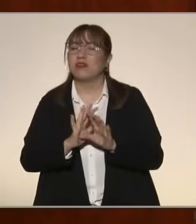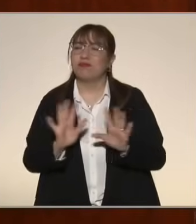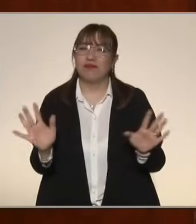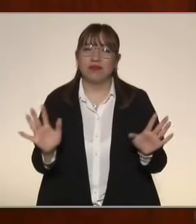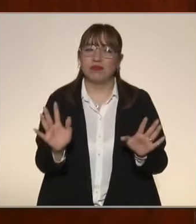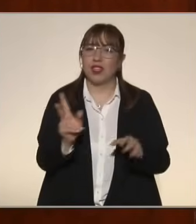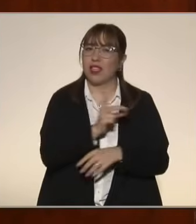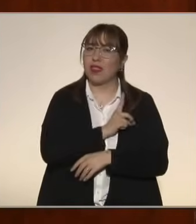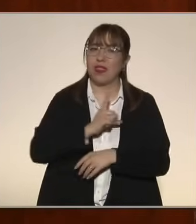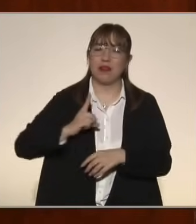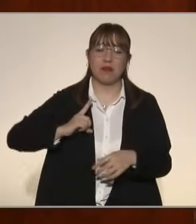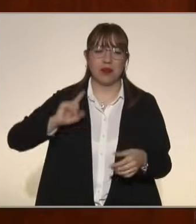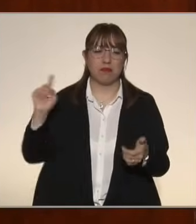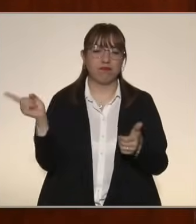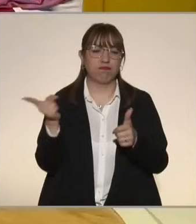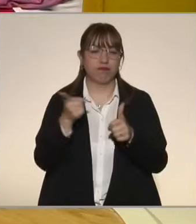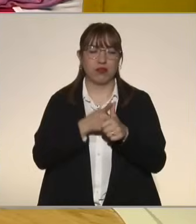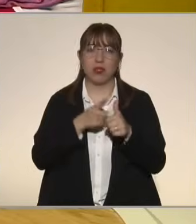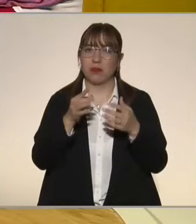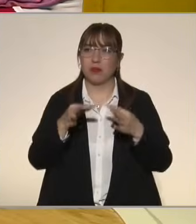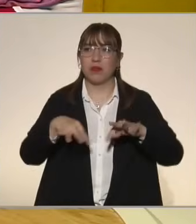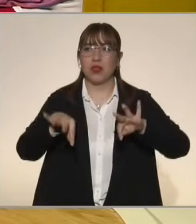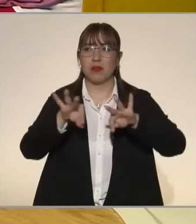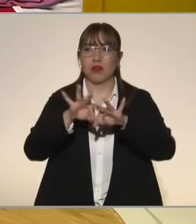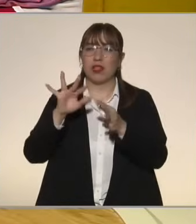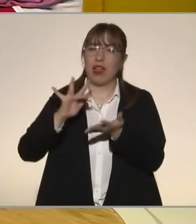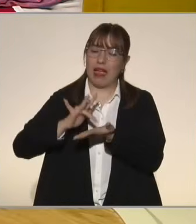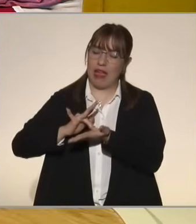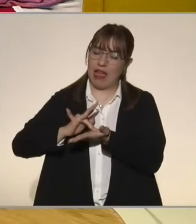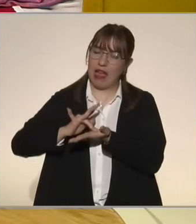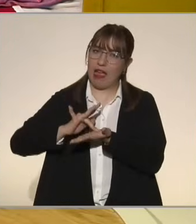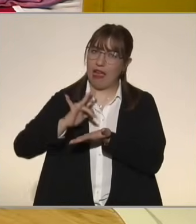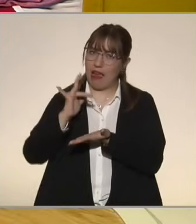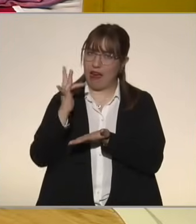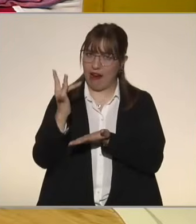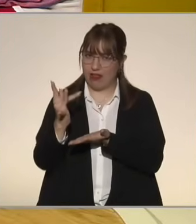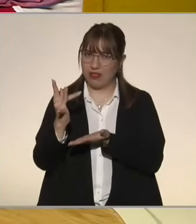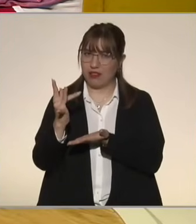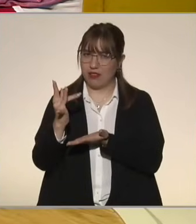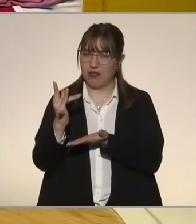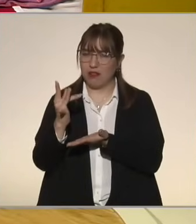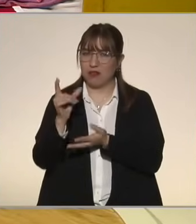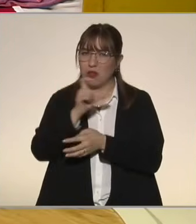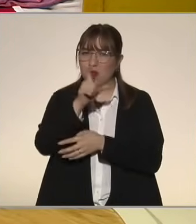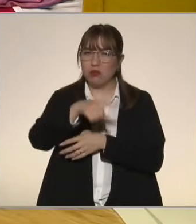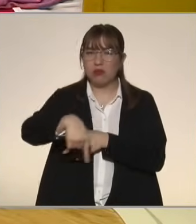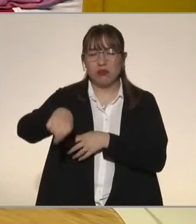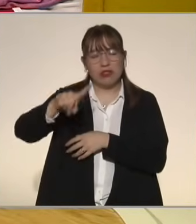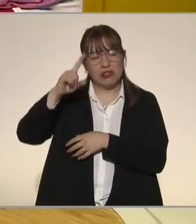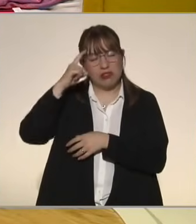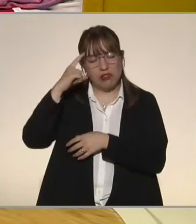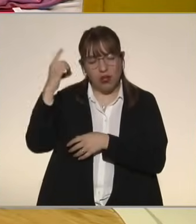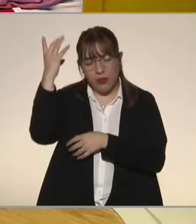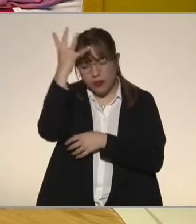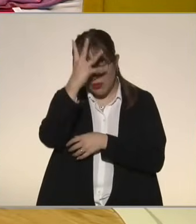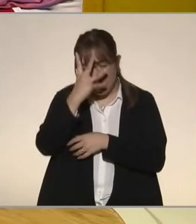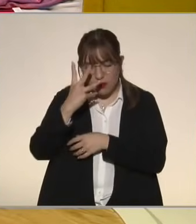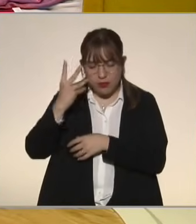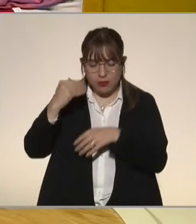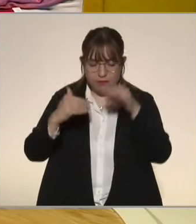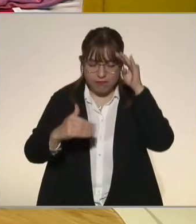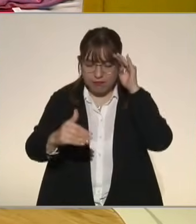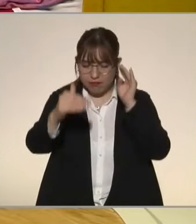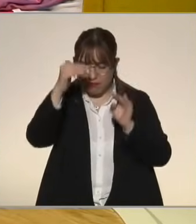parte de gratitud. La gratitud sí debe de ser muy importante cuando reflexionas, cuando haces recuento. O sea, no nada más